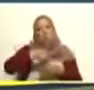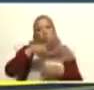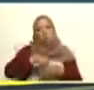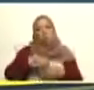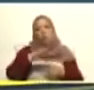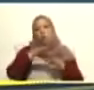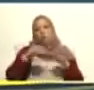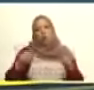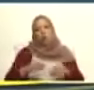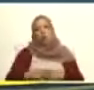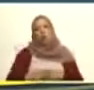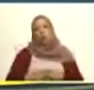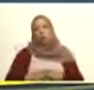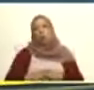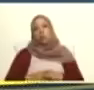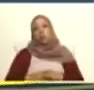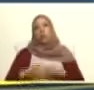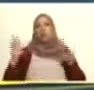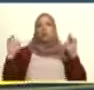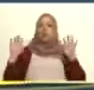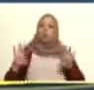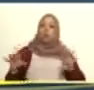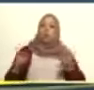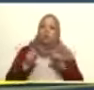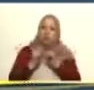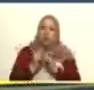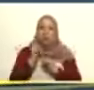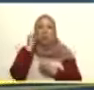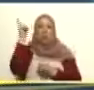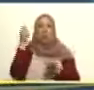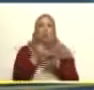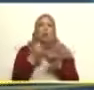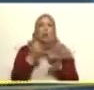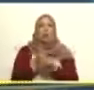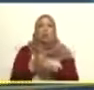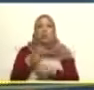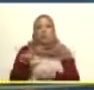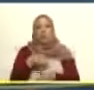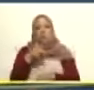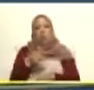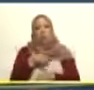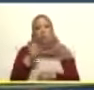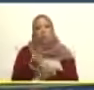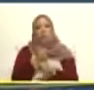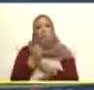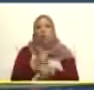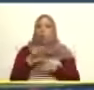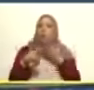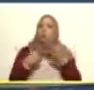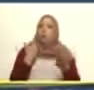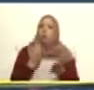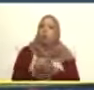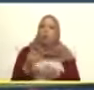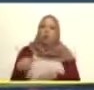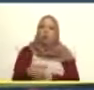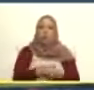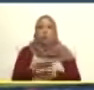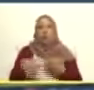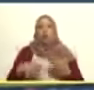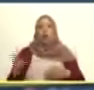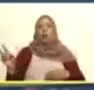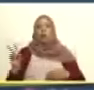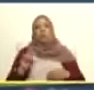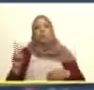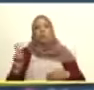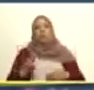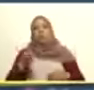hemos logrado que se despierte ese espíritu, si hemos logrado que se despierte ese fervor, si hemos llenado las calles de todo el país